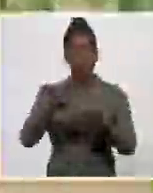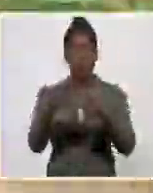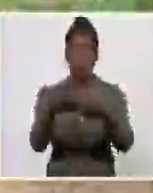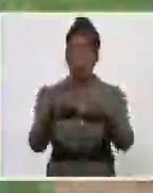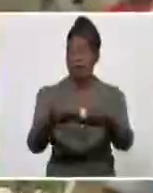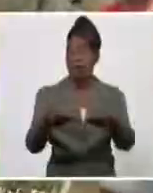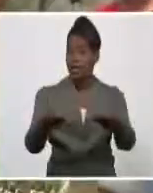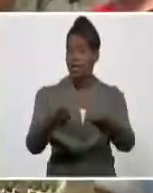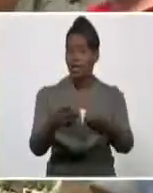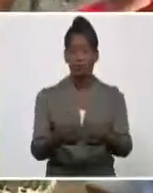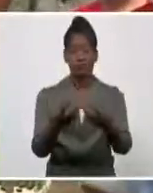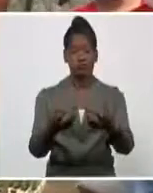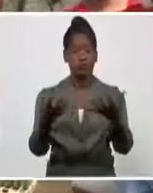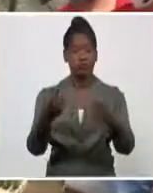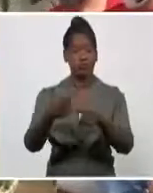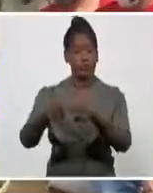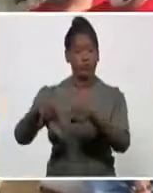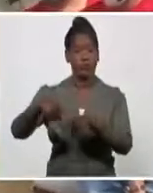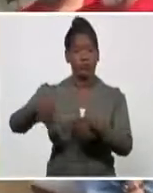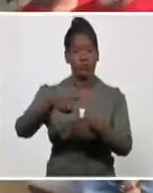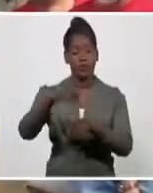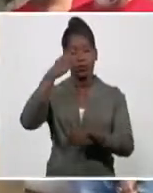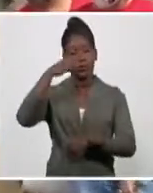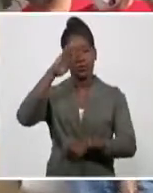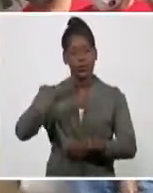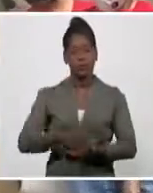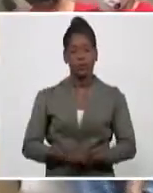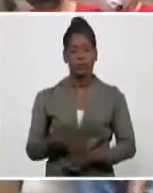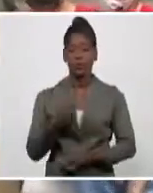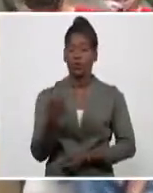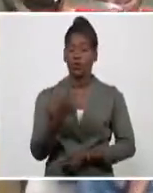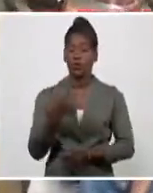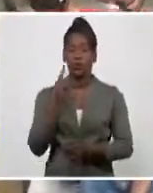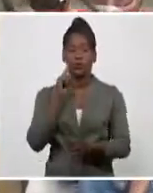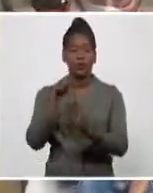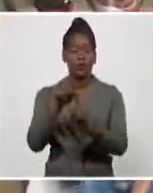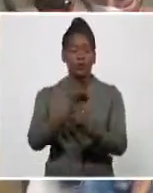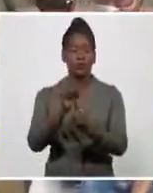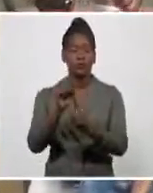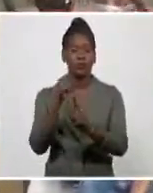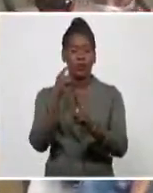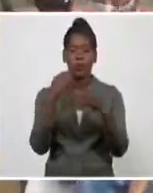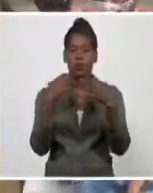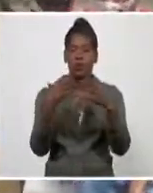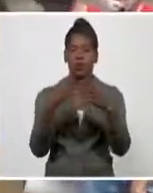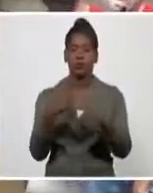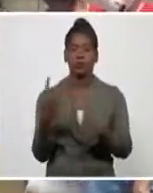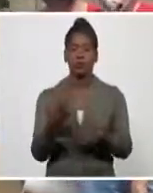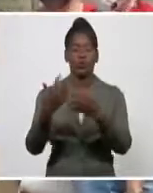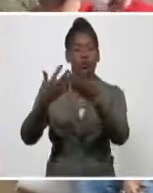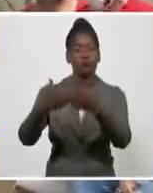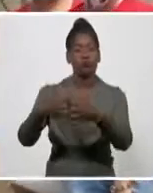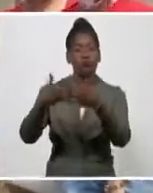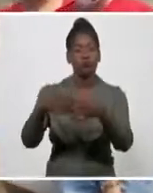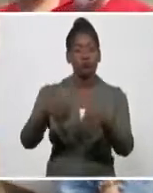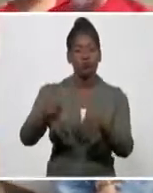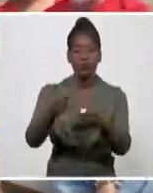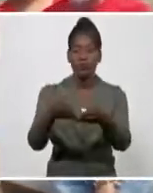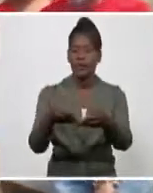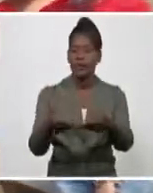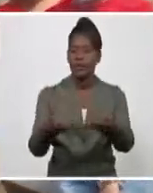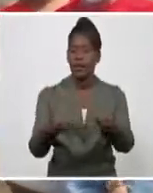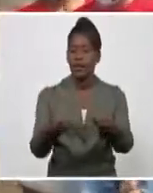exportables. Es muy importante para el país desarrollar nuestras bases productivas. Y las bases productivas son estos espacios, son